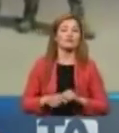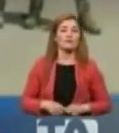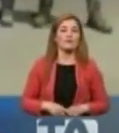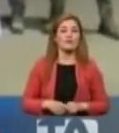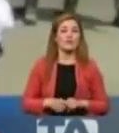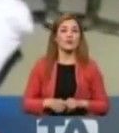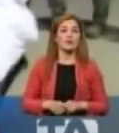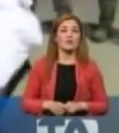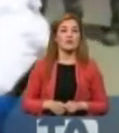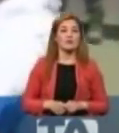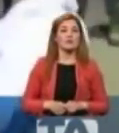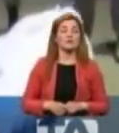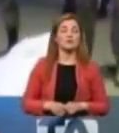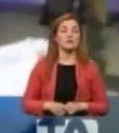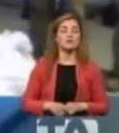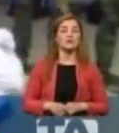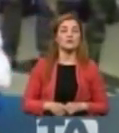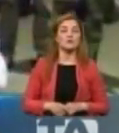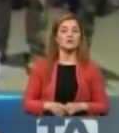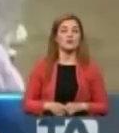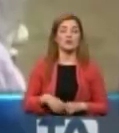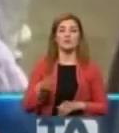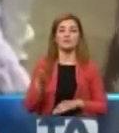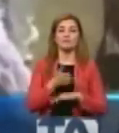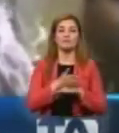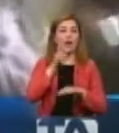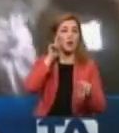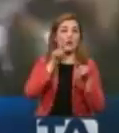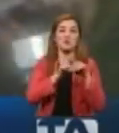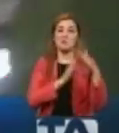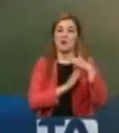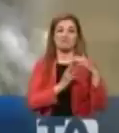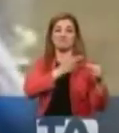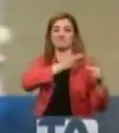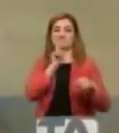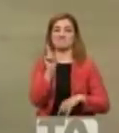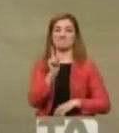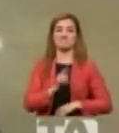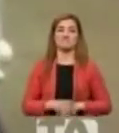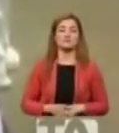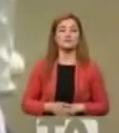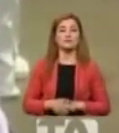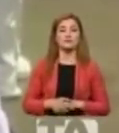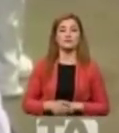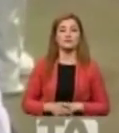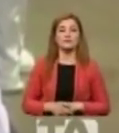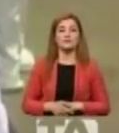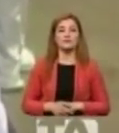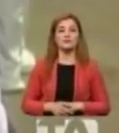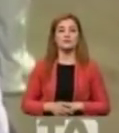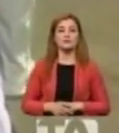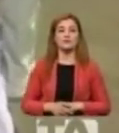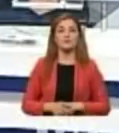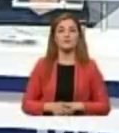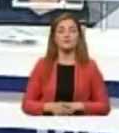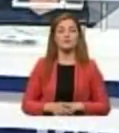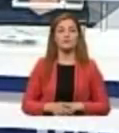a los guerrilleros de las FARC, que no se acogieron al acuerdo de paz. Paul Coelho, 24